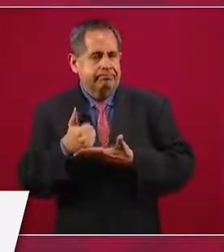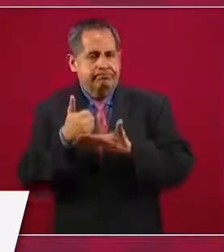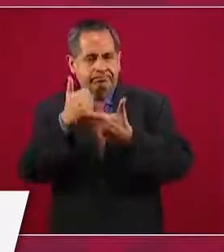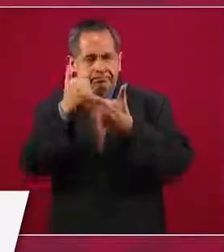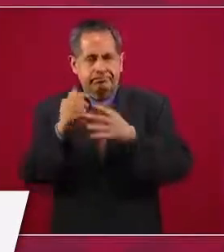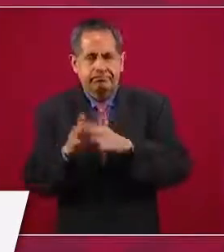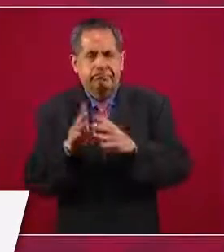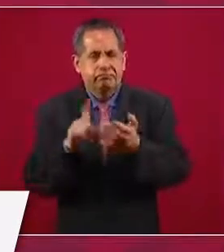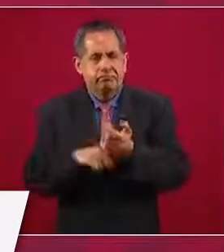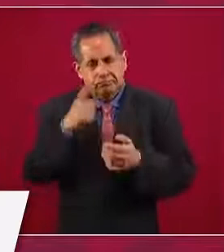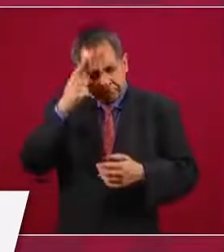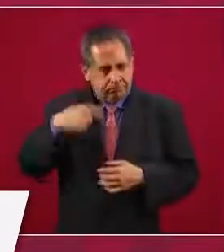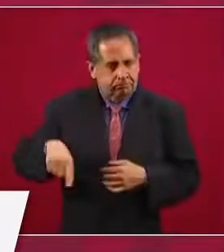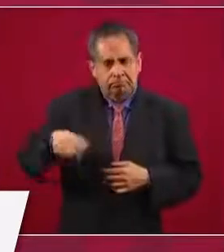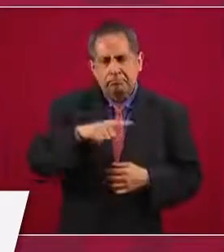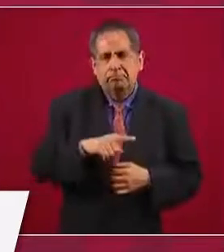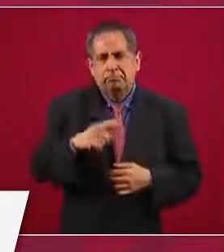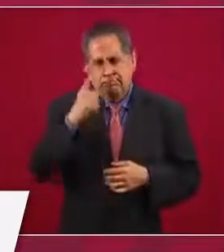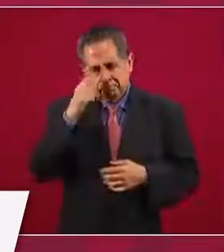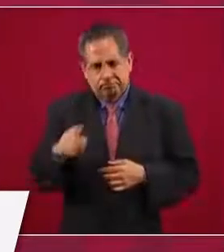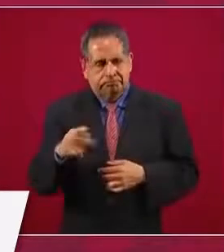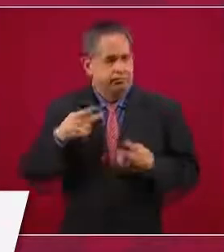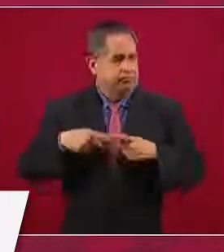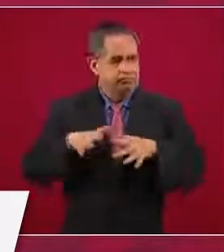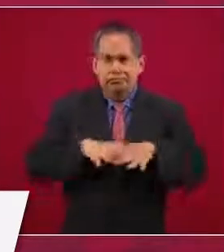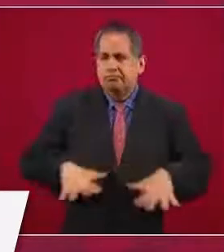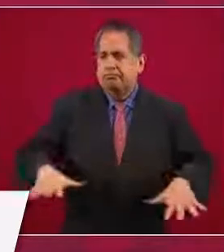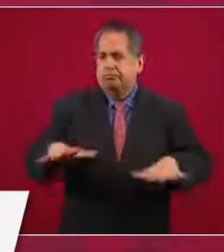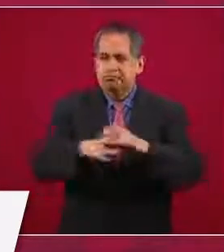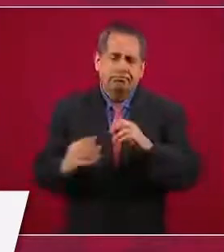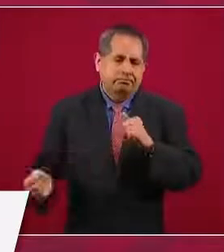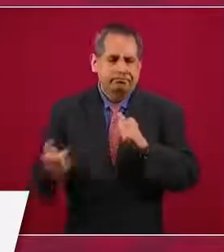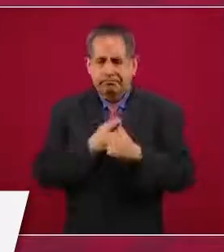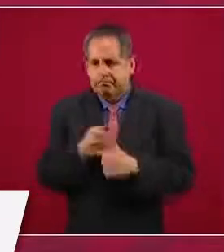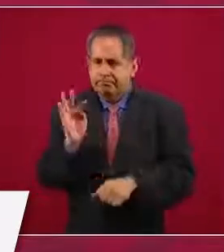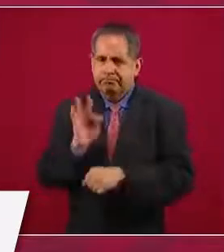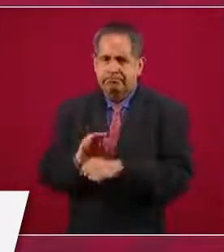pirámide en poblacional hacia arriba